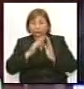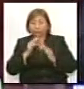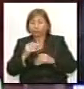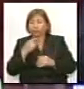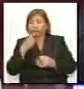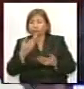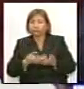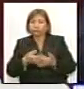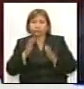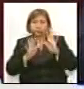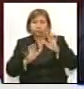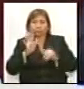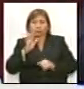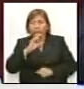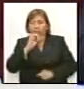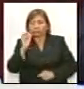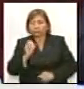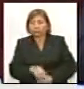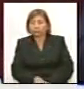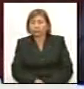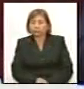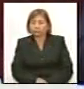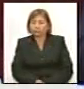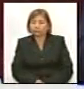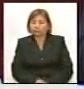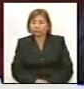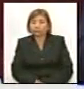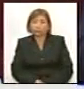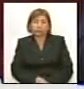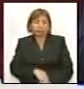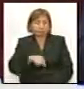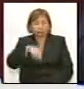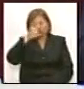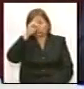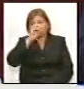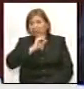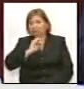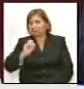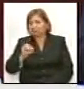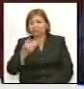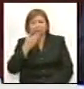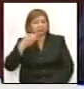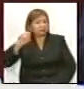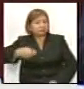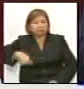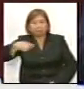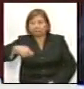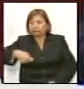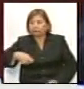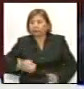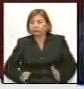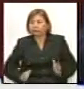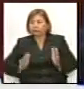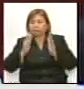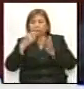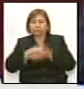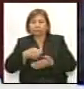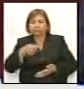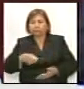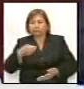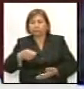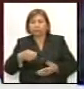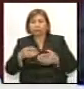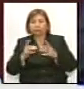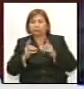más o menos 15 a 20% del total. En el Perú es cero. Nadie invierte para hacer un edificio para alquilar